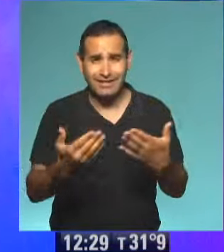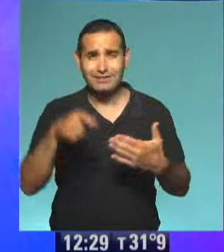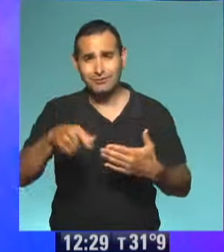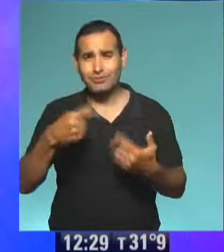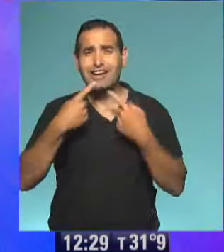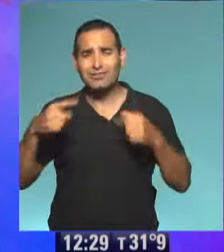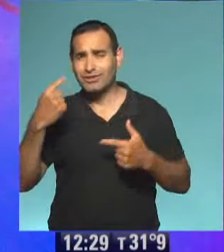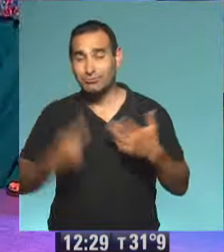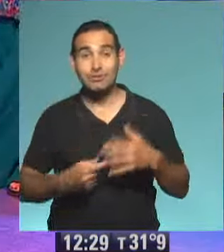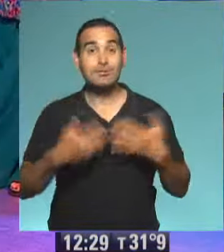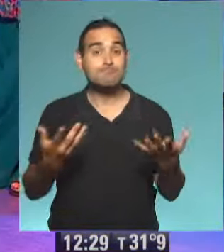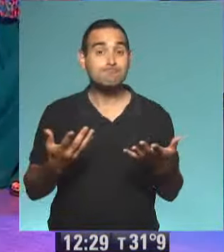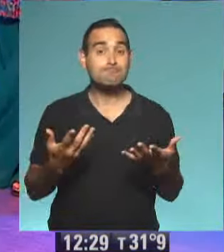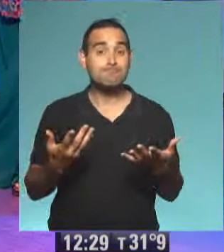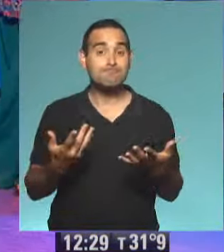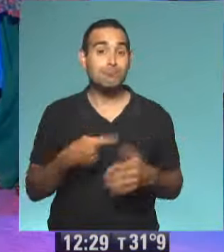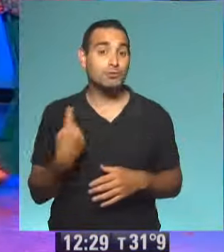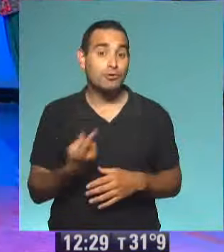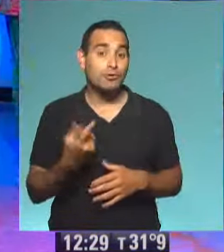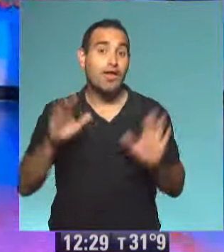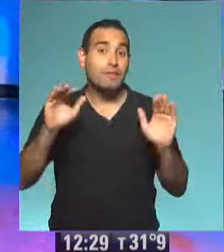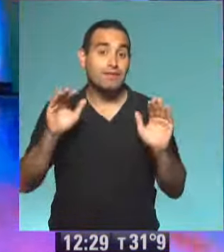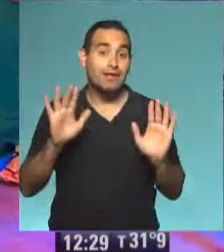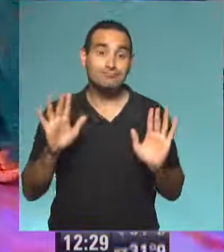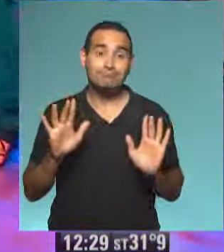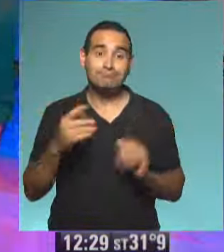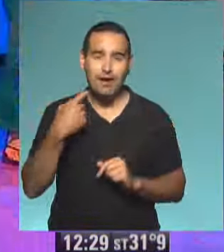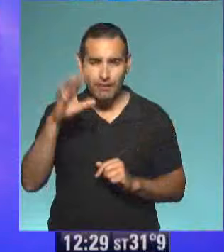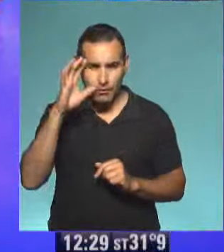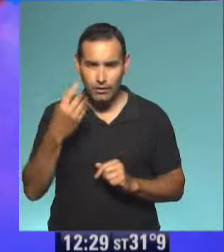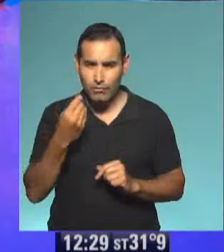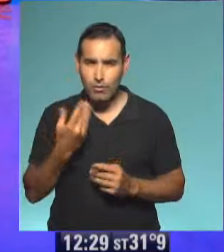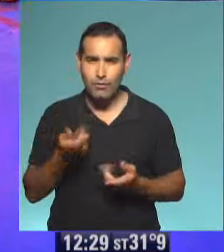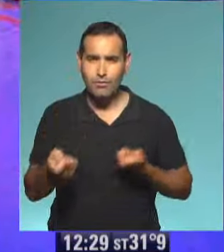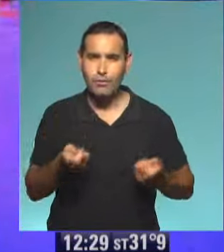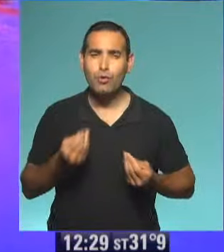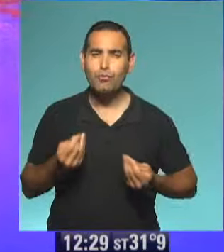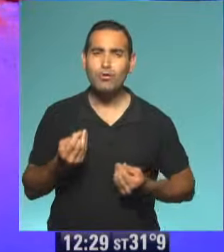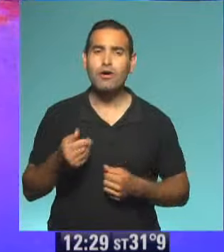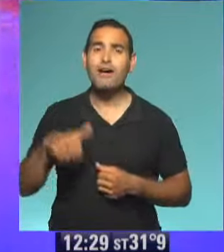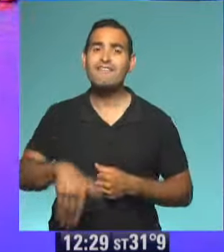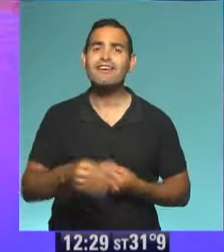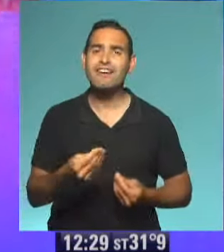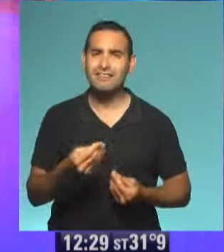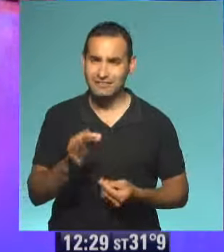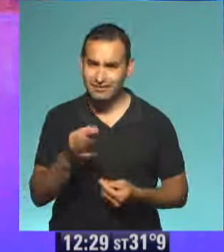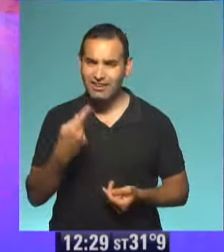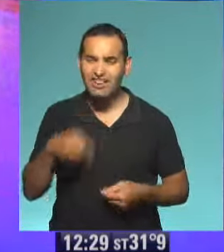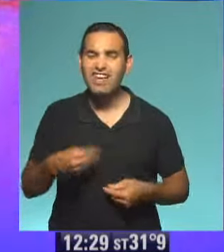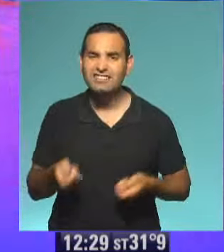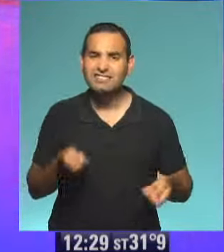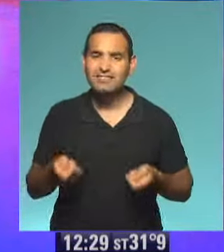trajiste. Y nosotros... Nosotros, nos vamos a despedir. A ver claro, si se acuerdan. Mira, a ver si se acuerdan. ¿Qué se viene? ¿Qué es esto? ¿Qué se viene?